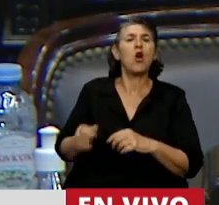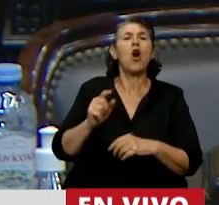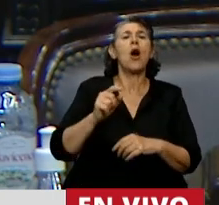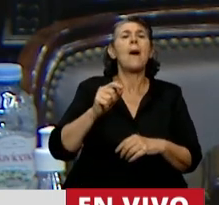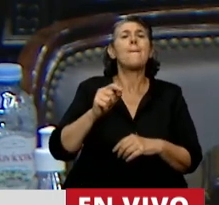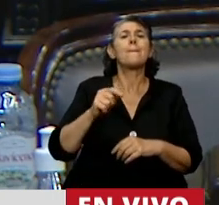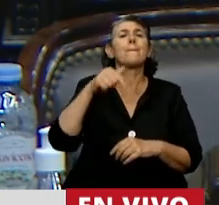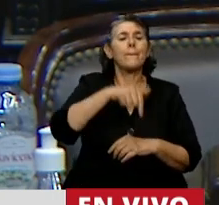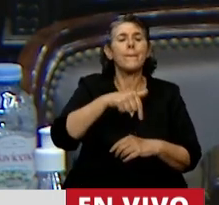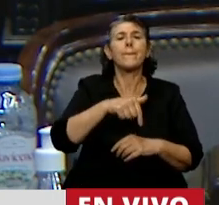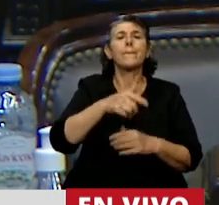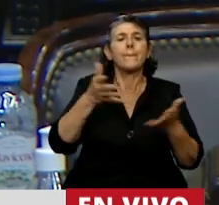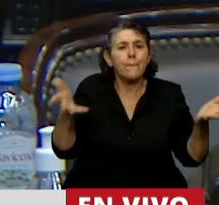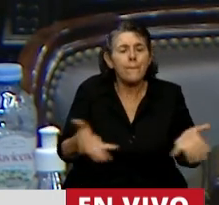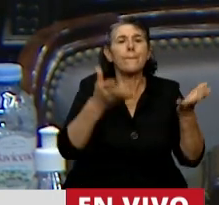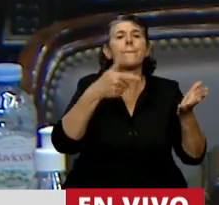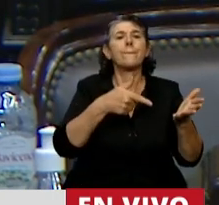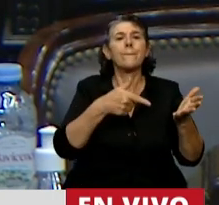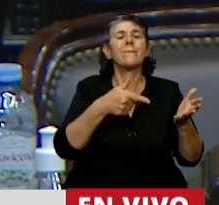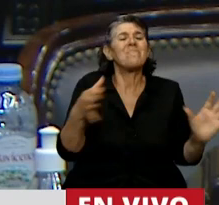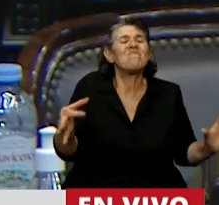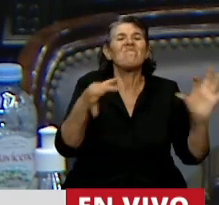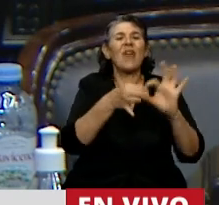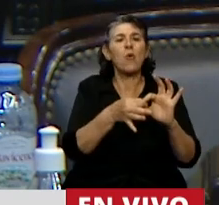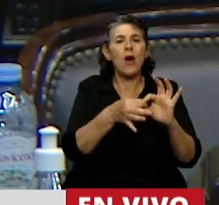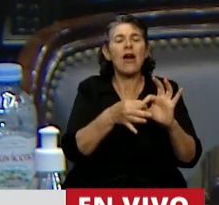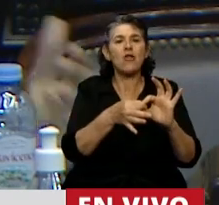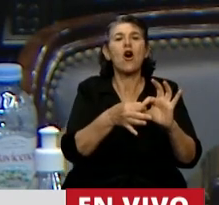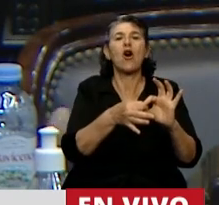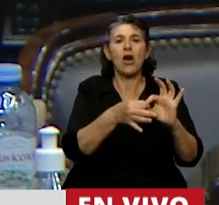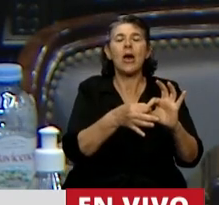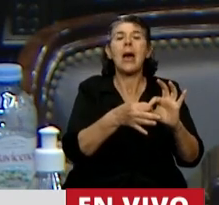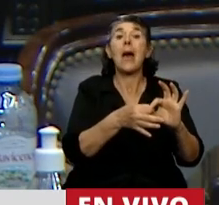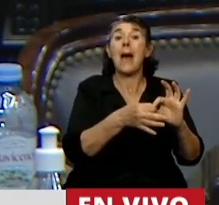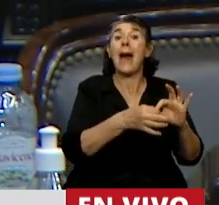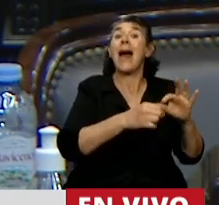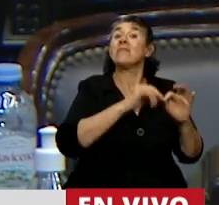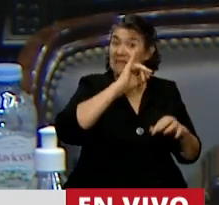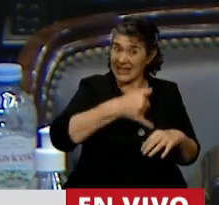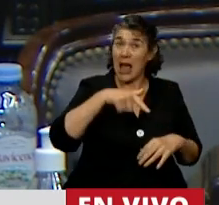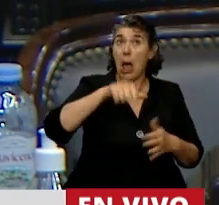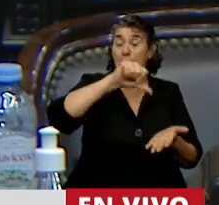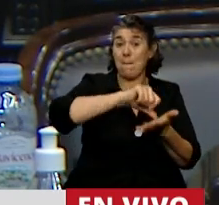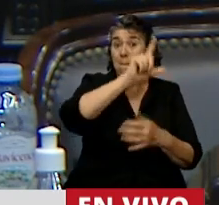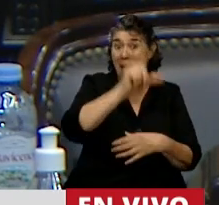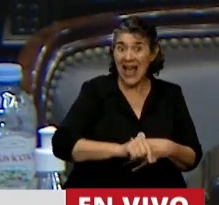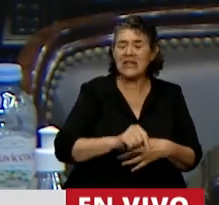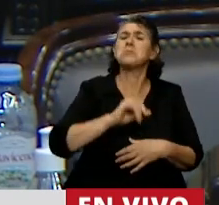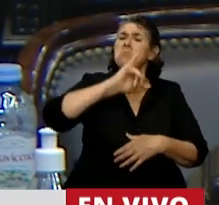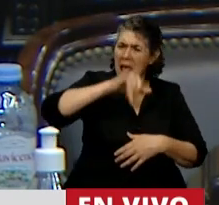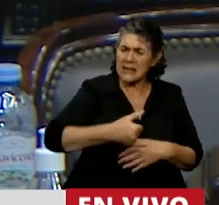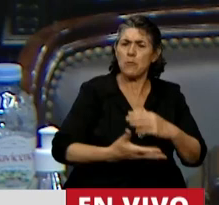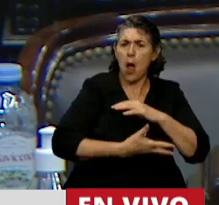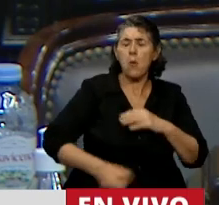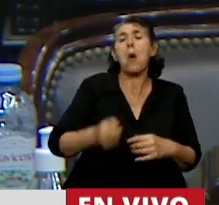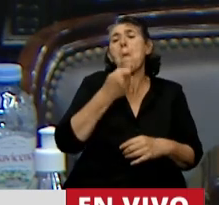de una iniciativa que podría estar perfectamente vinculada con la legislación de un país que acepta el aborto, como Suecia, y también podría estarlo